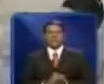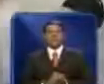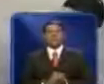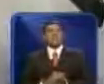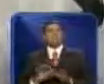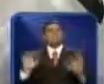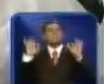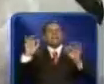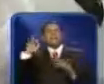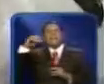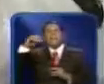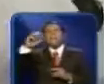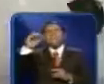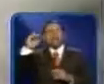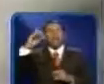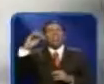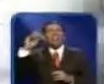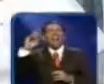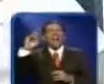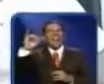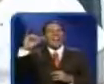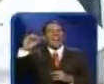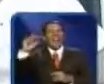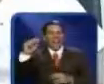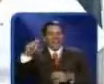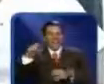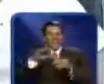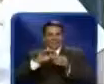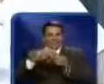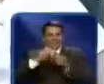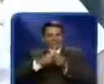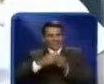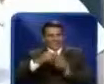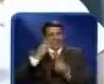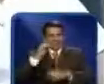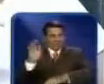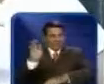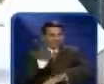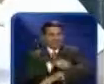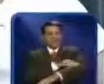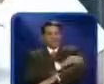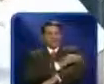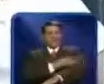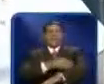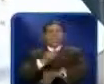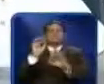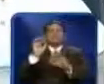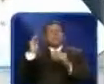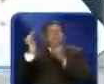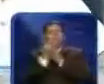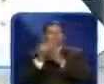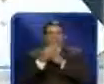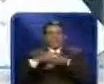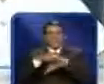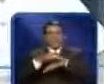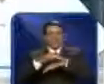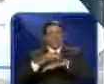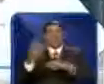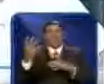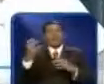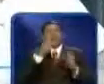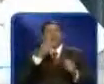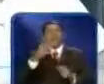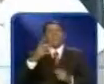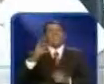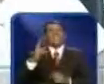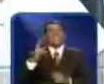Envoltura de mandarina. La envoltura de mandarina es un tratamiento para hidratar la piel del cuerpo. Es rica en vitamina C, por